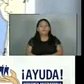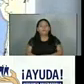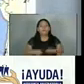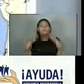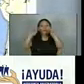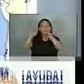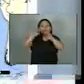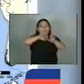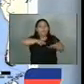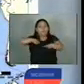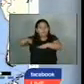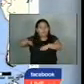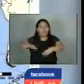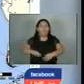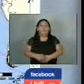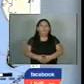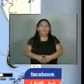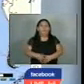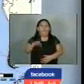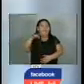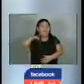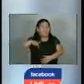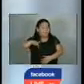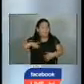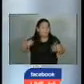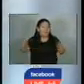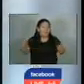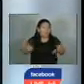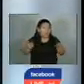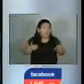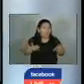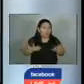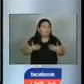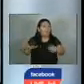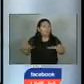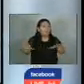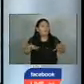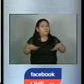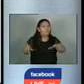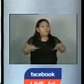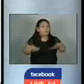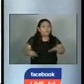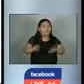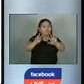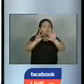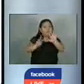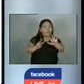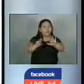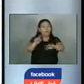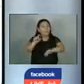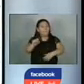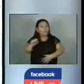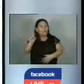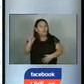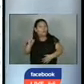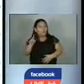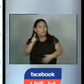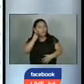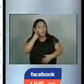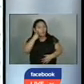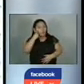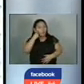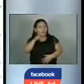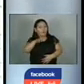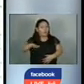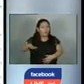Y en otra información en desarrollo, contarles que se registró un sismo de 7.1 en la